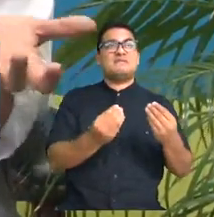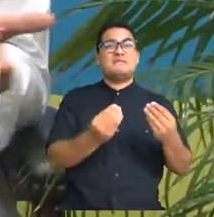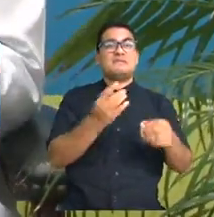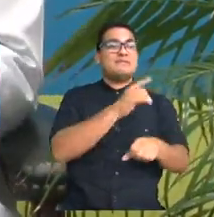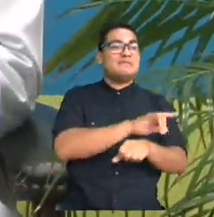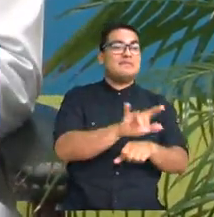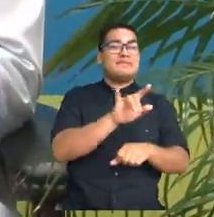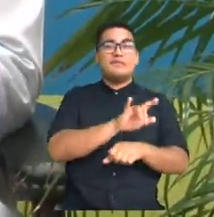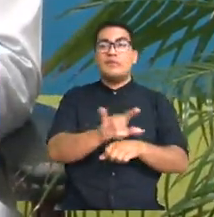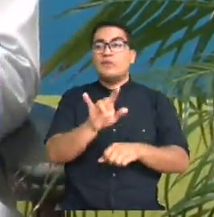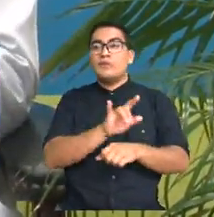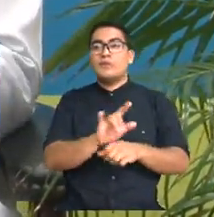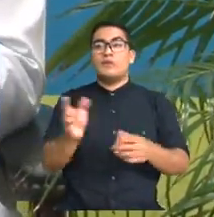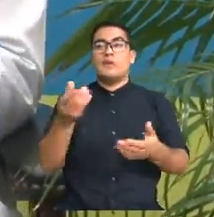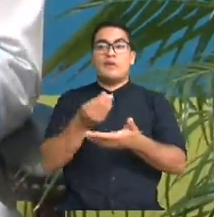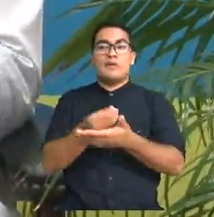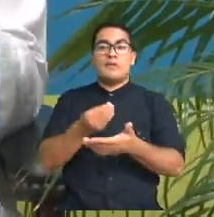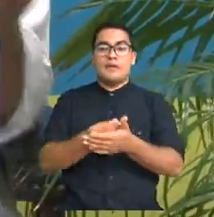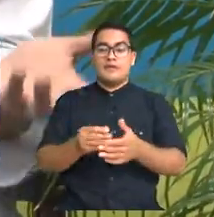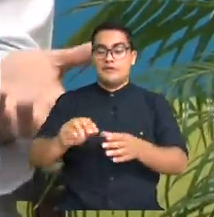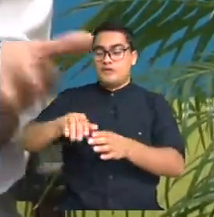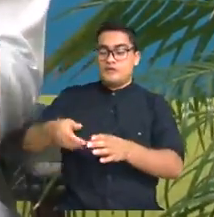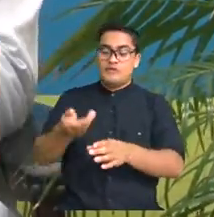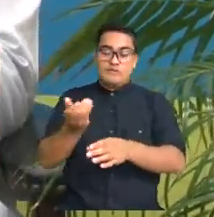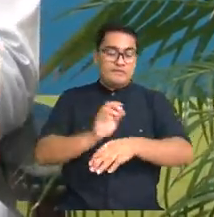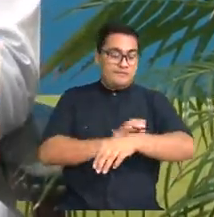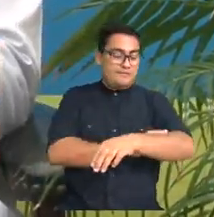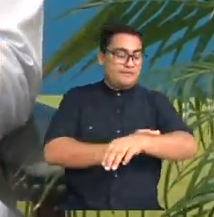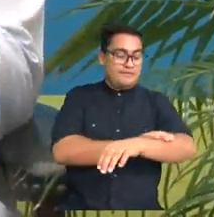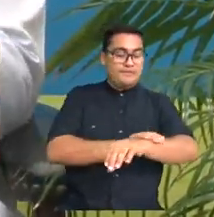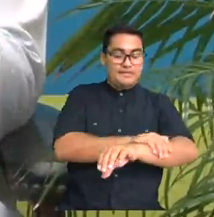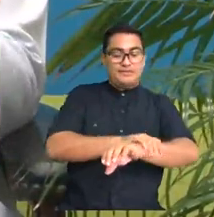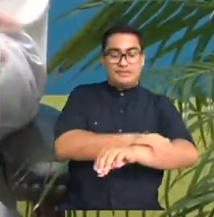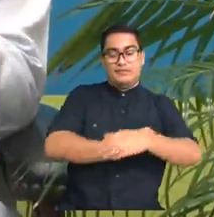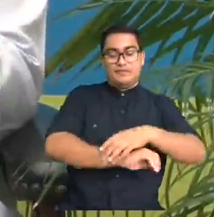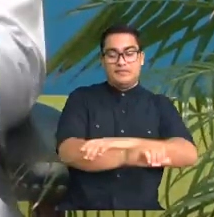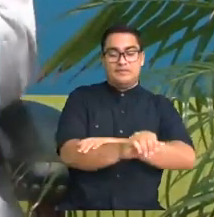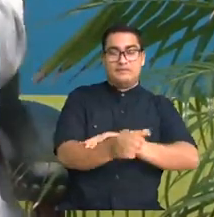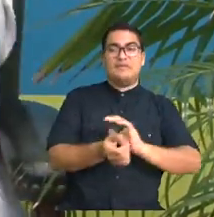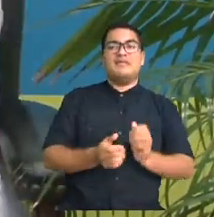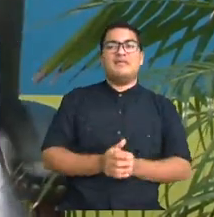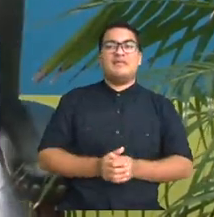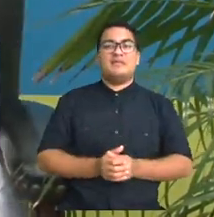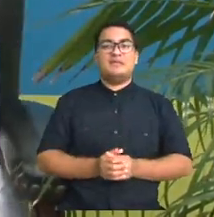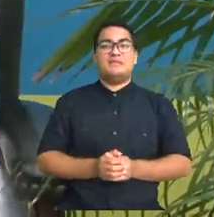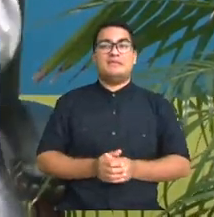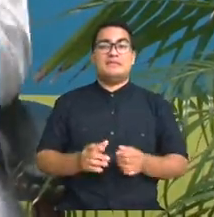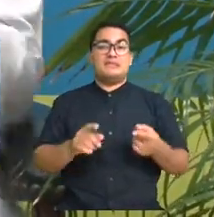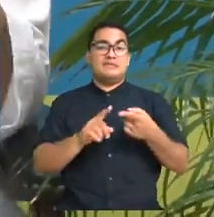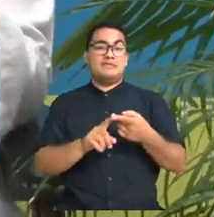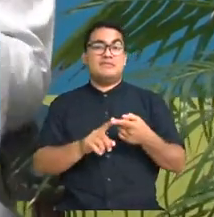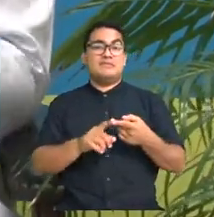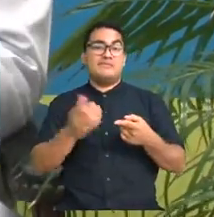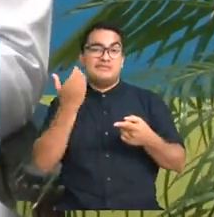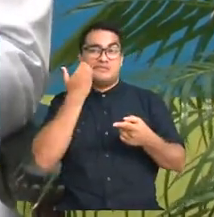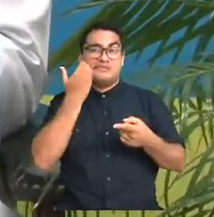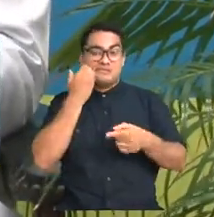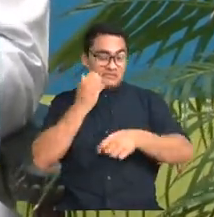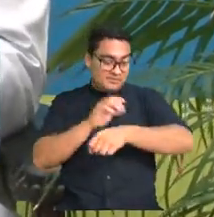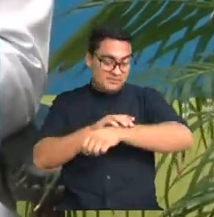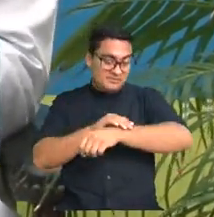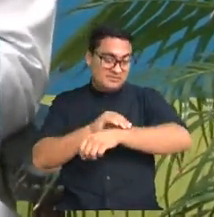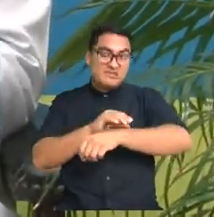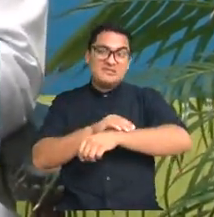buscar hidratantes adecuados a el tipo de piel. Si es nuestra piel es enferma, es decir, pacientes que